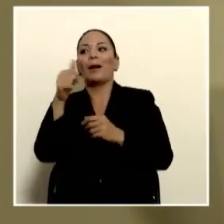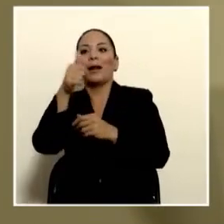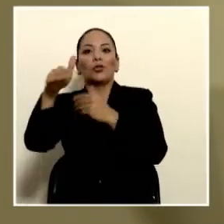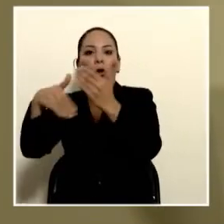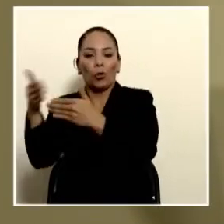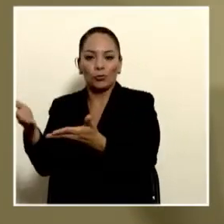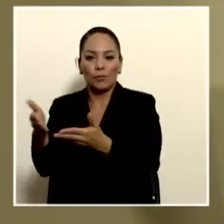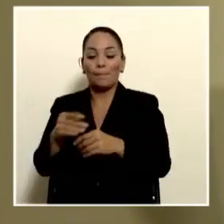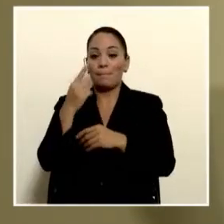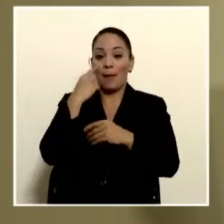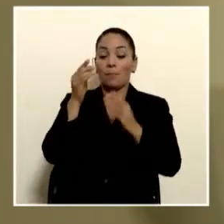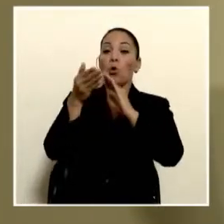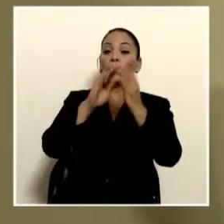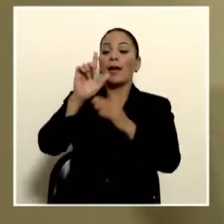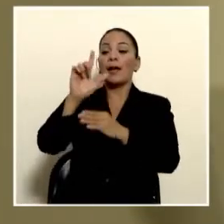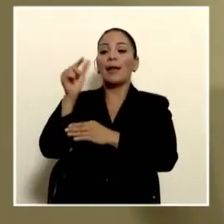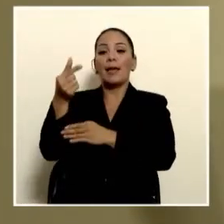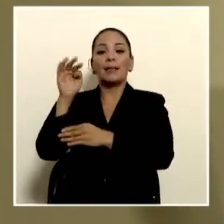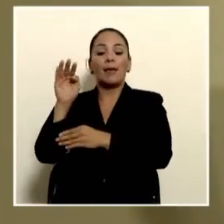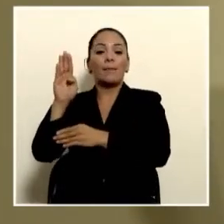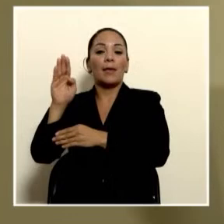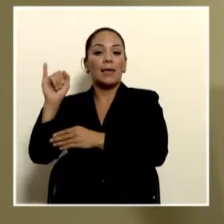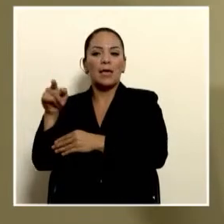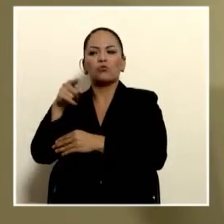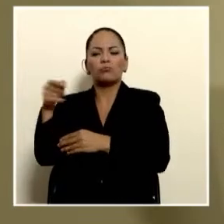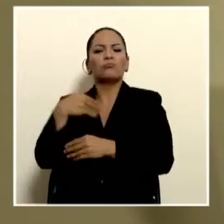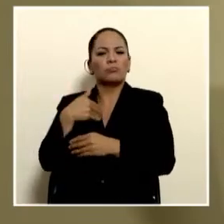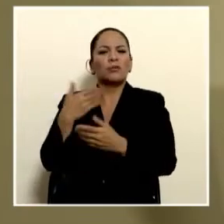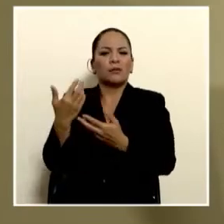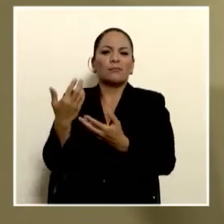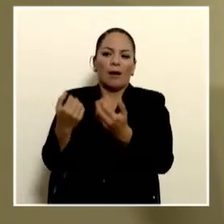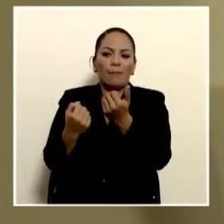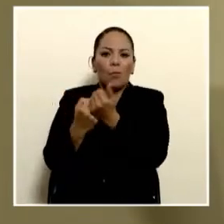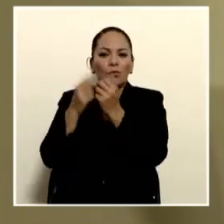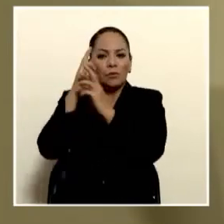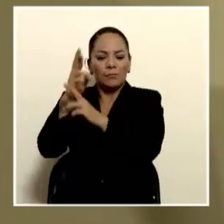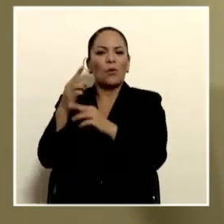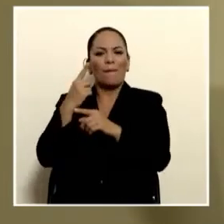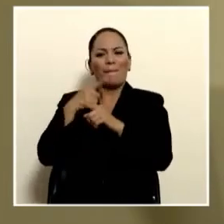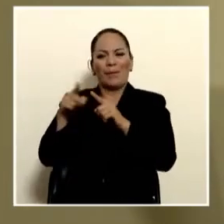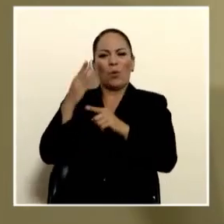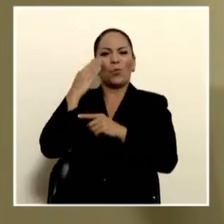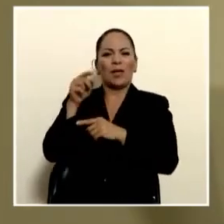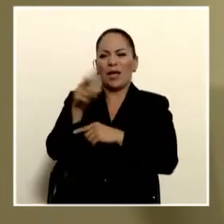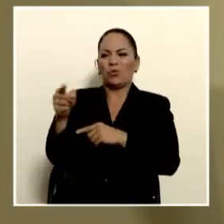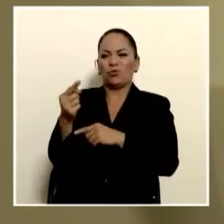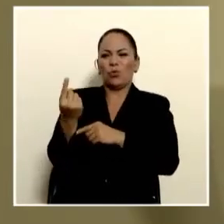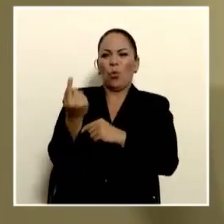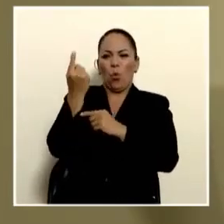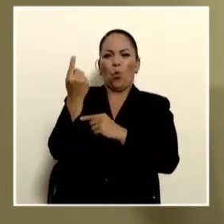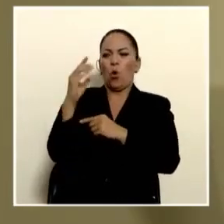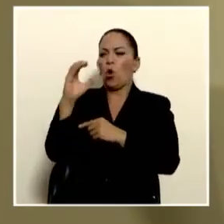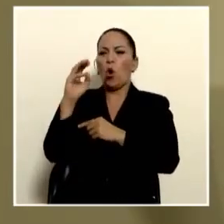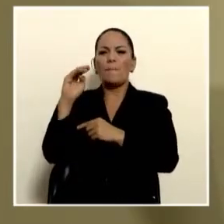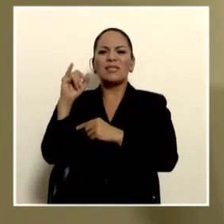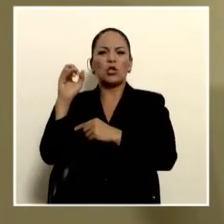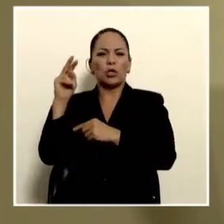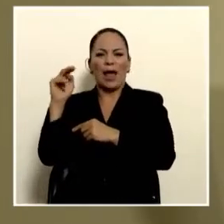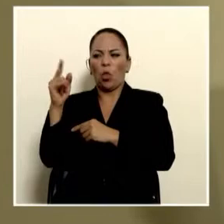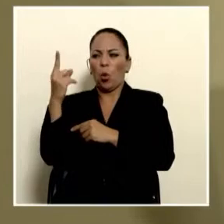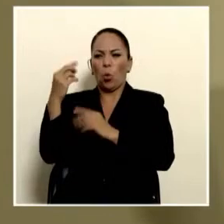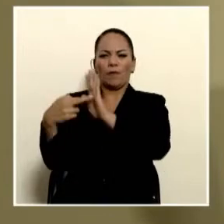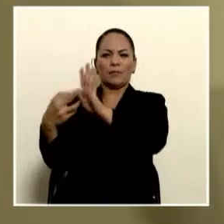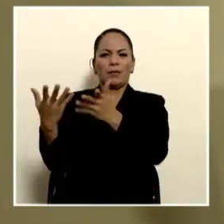LGBTI tiene todo mi respeto y todo tiene mi apoyo, pero ¿por qué solo ellos van a tener un comisionado? ¿Qué pasa con los